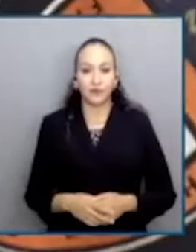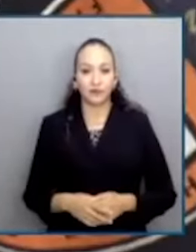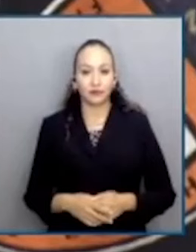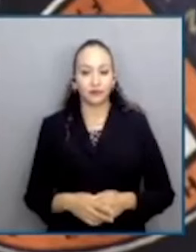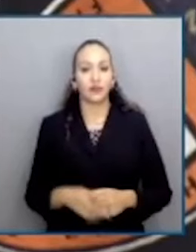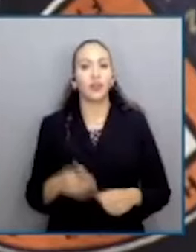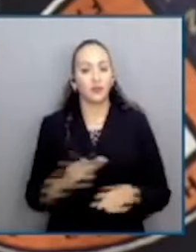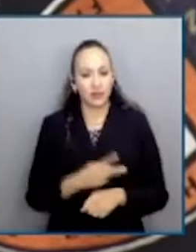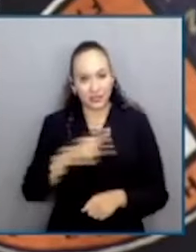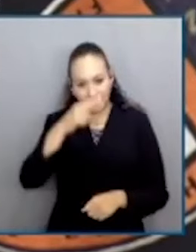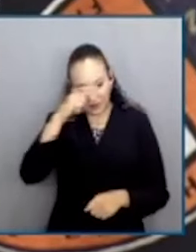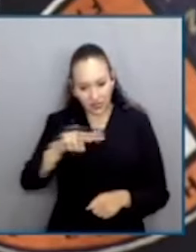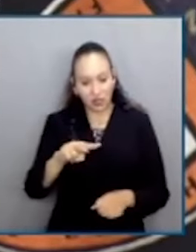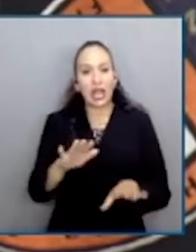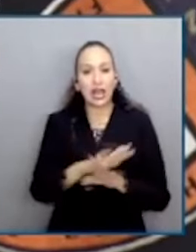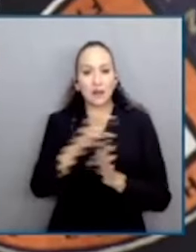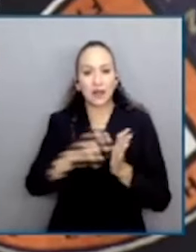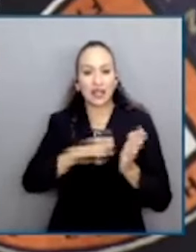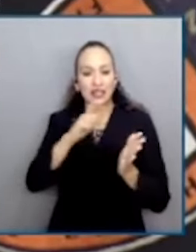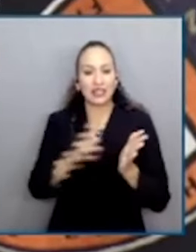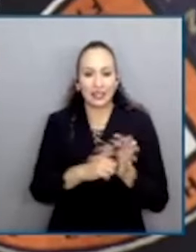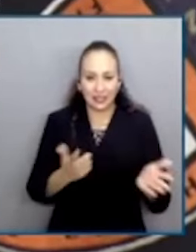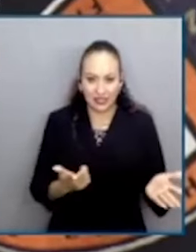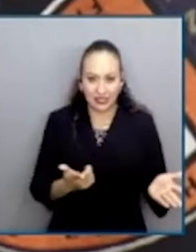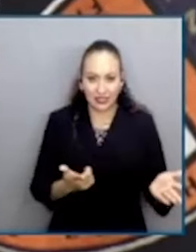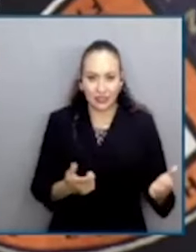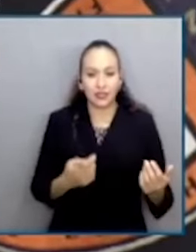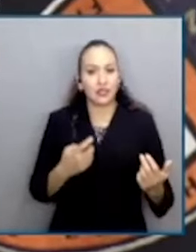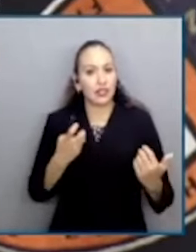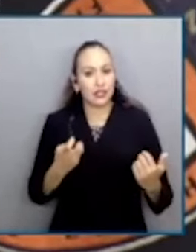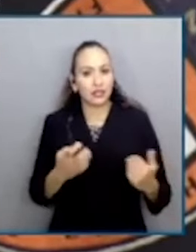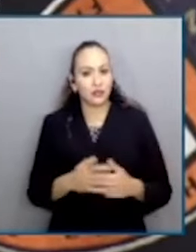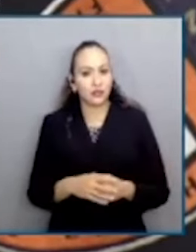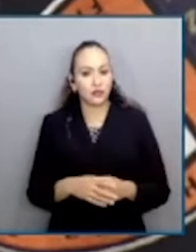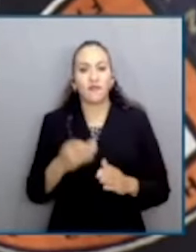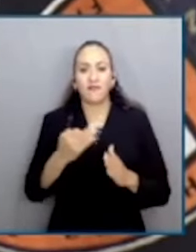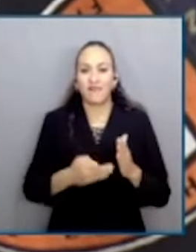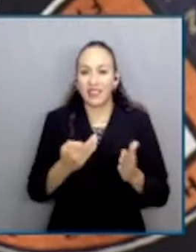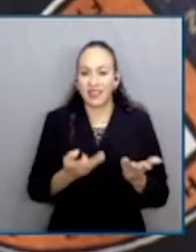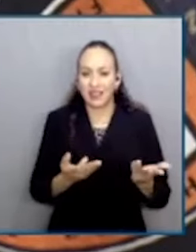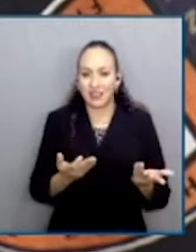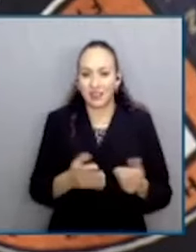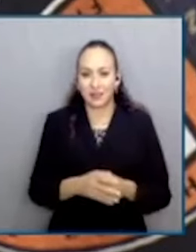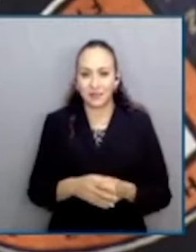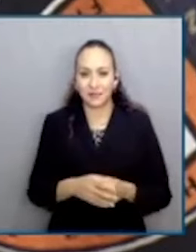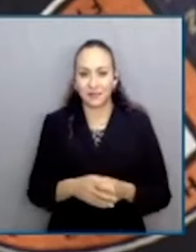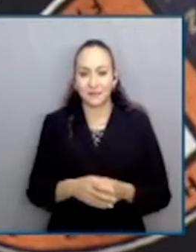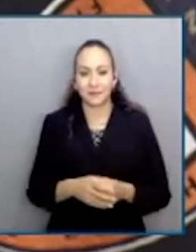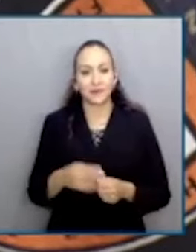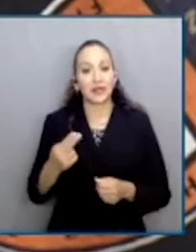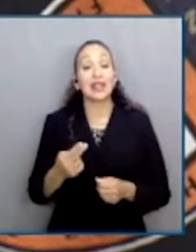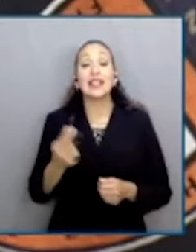una reforma judicial de grandes alcances, tendría que ser solo y solamente para preservar